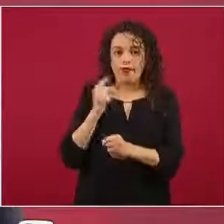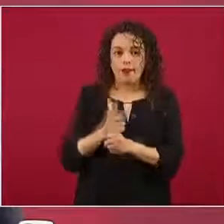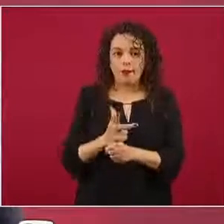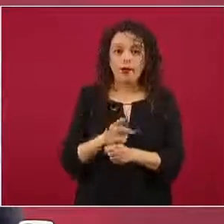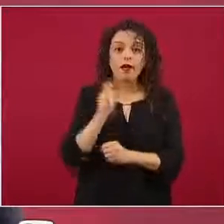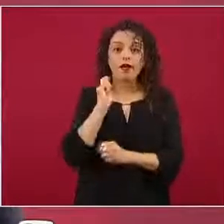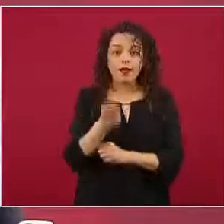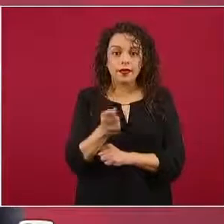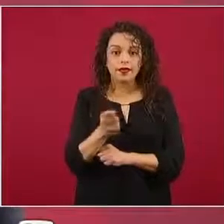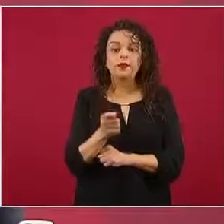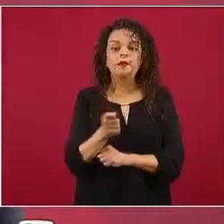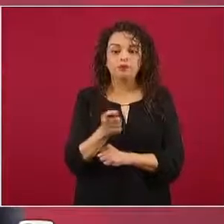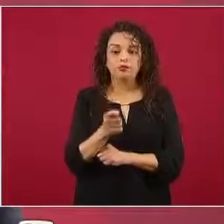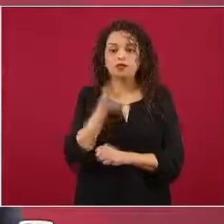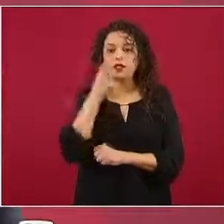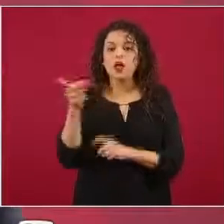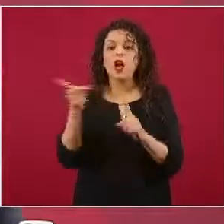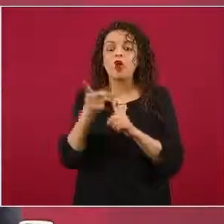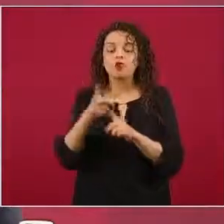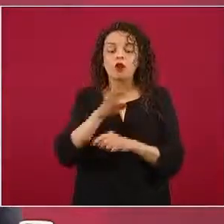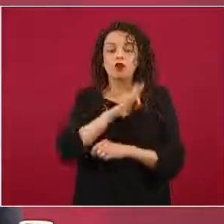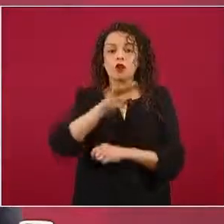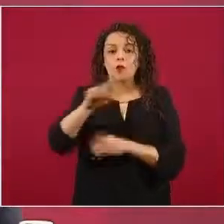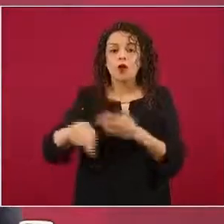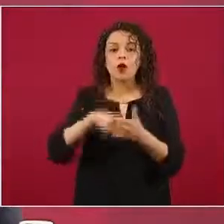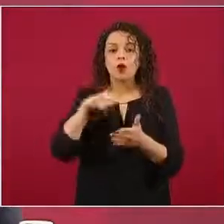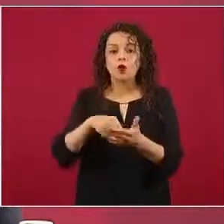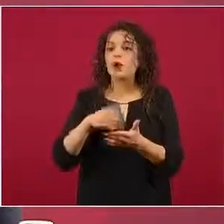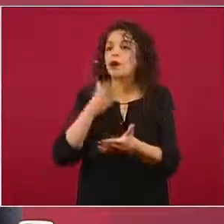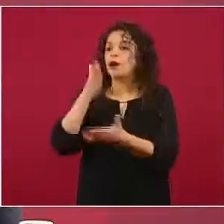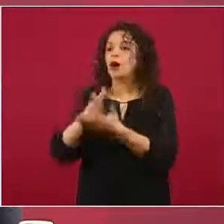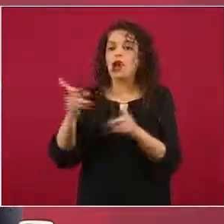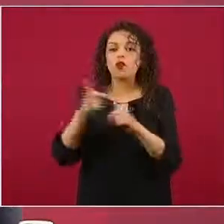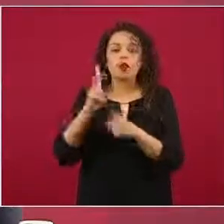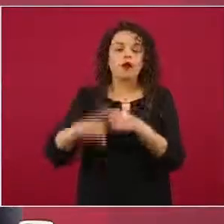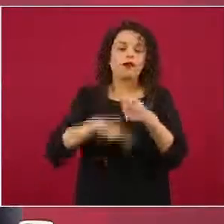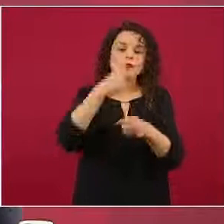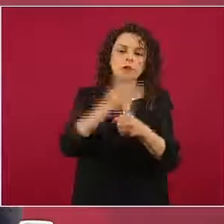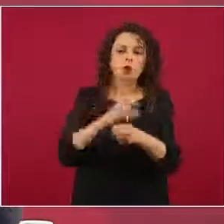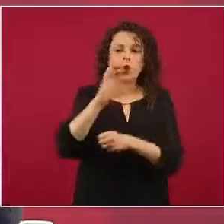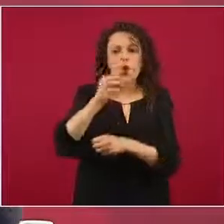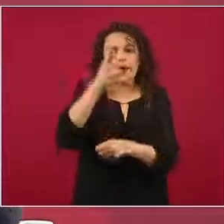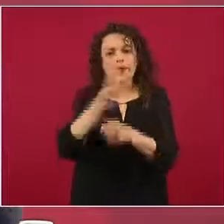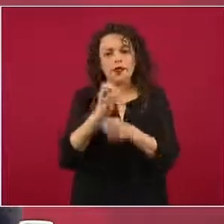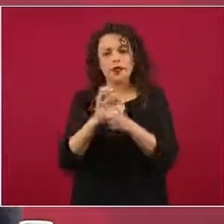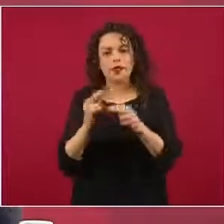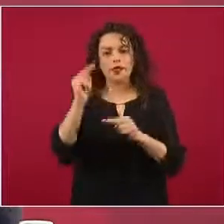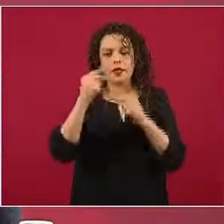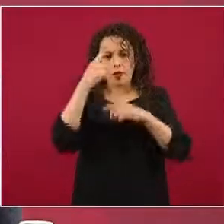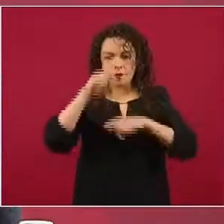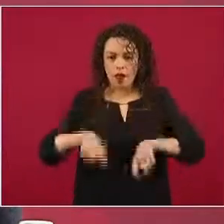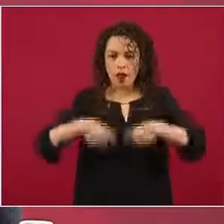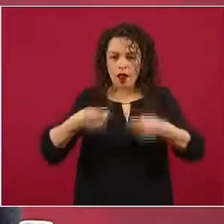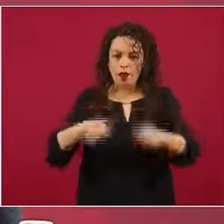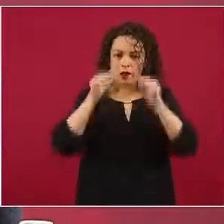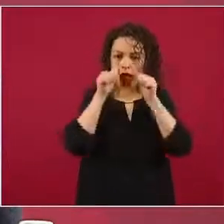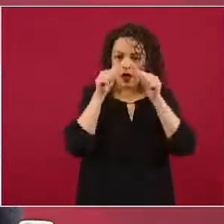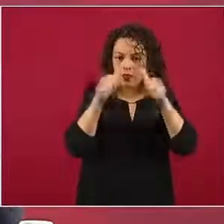de referirme a una unidad de segundo o tercer nivel para la atención, o tras la